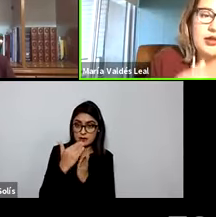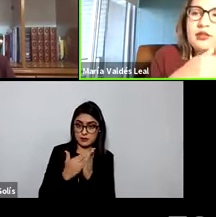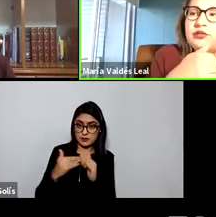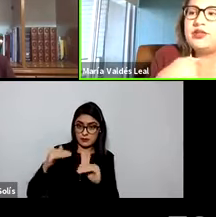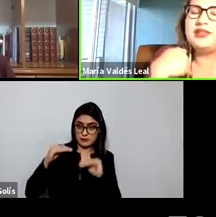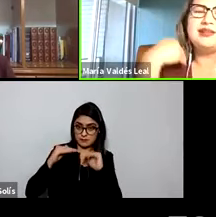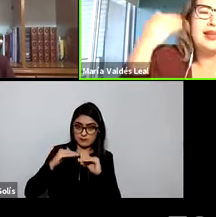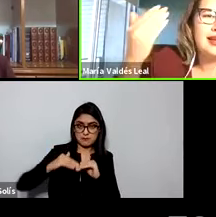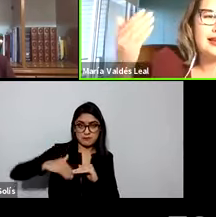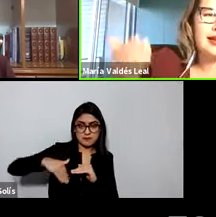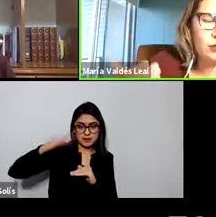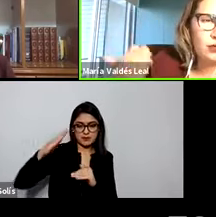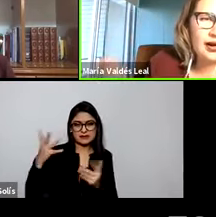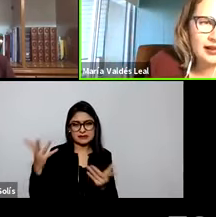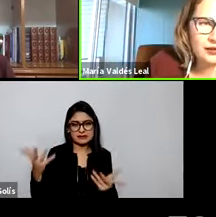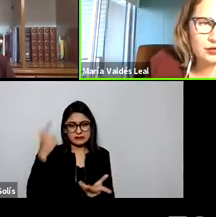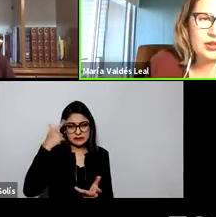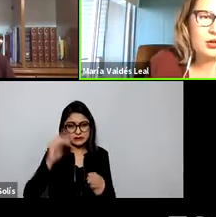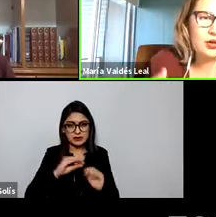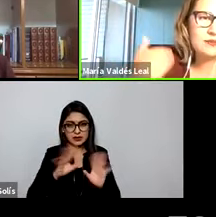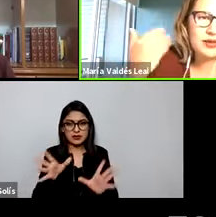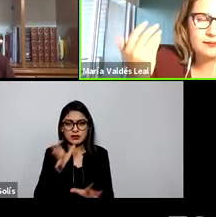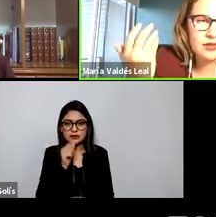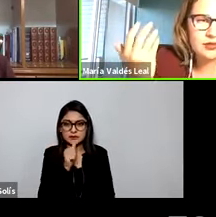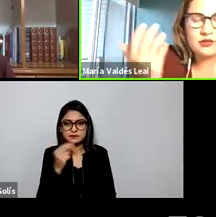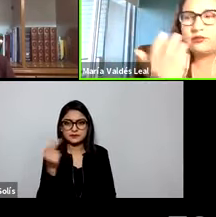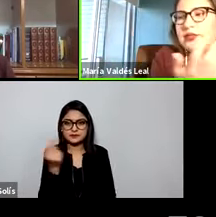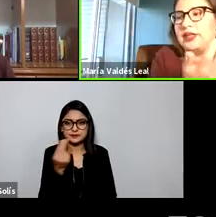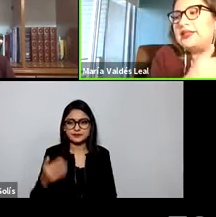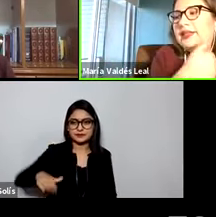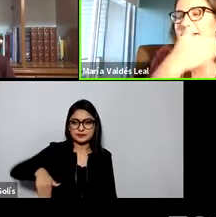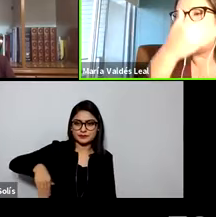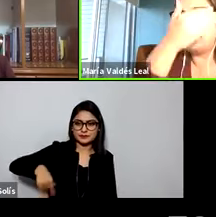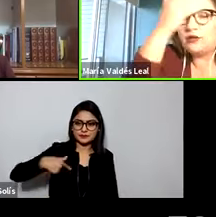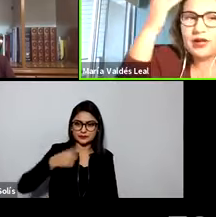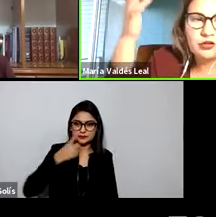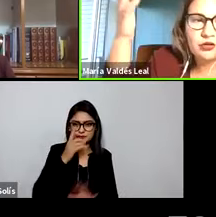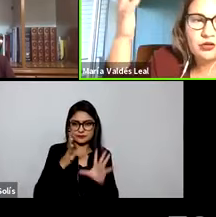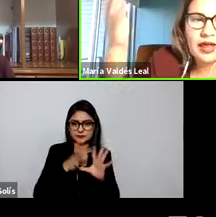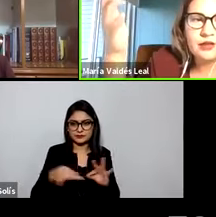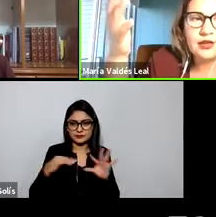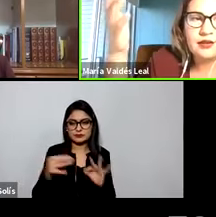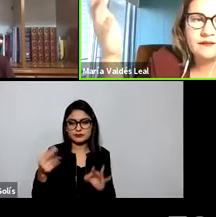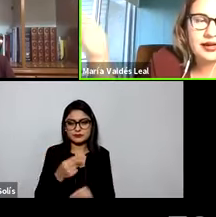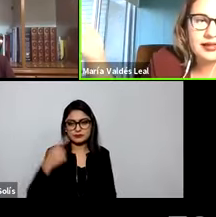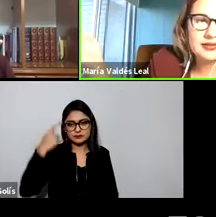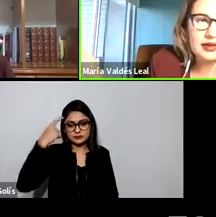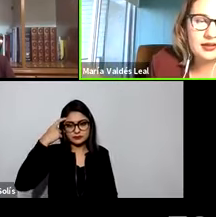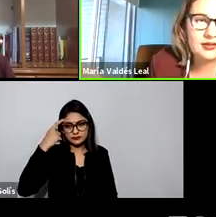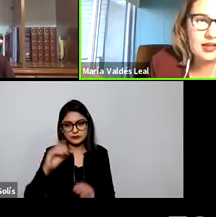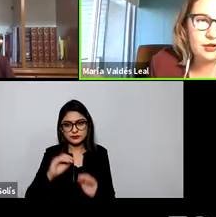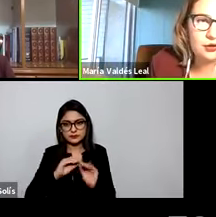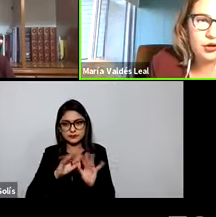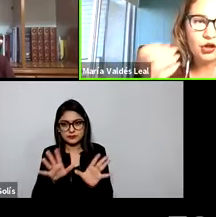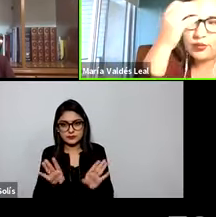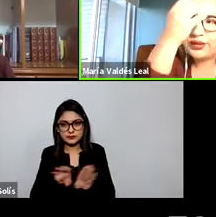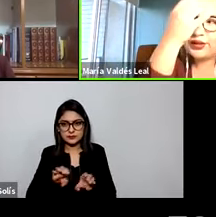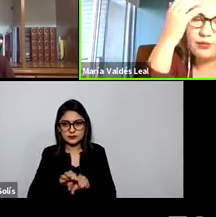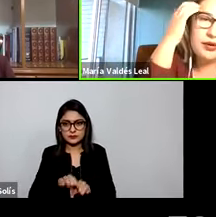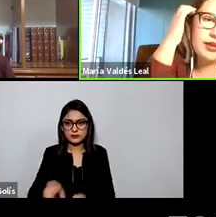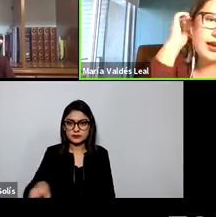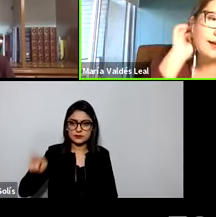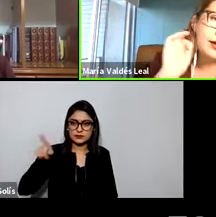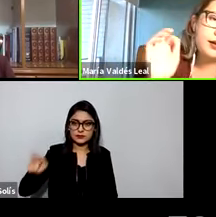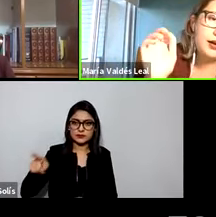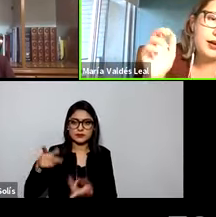objetivos. Entonces se tiene que tener un grado de, lo que explicamos en ese asunto es que se tiene que tener un alto grado de deferencia al legislador,